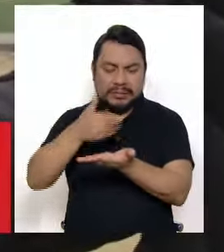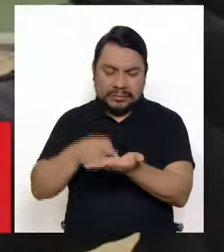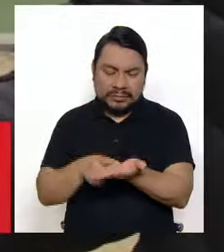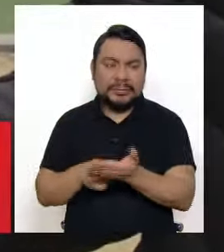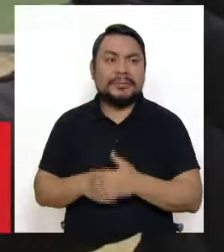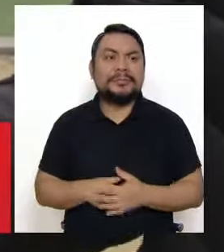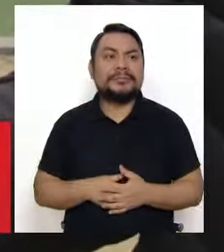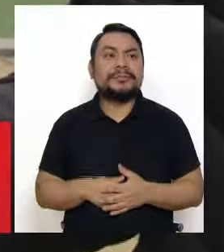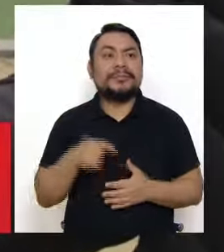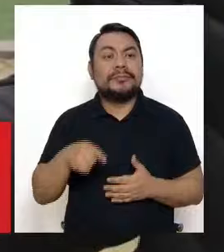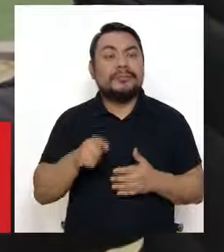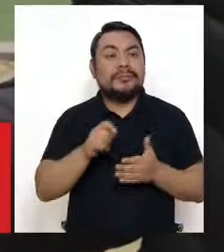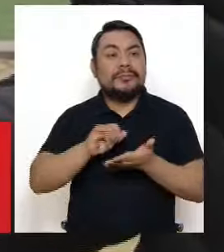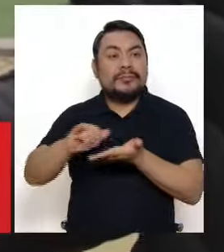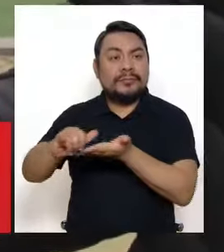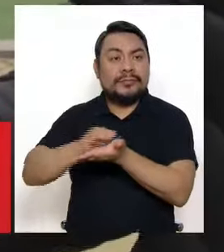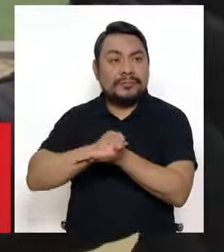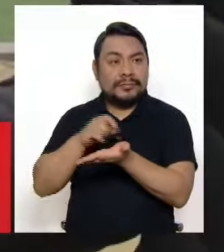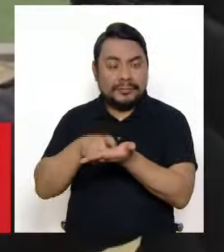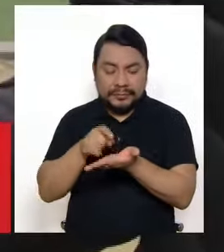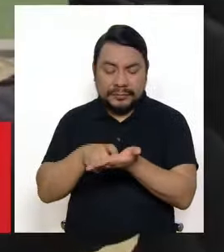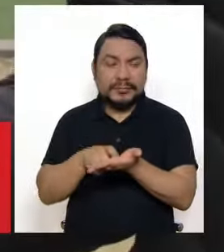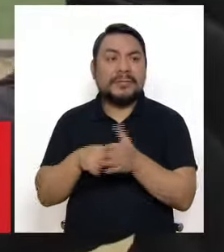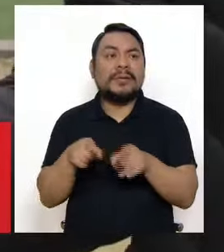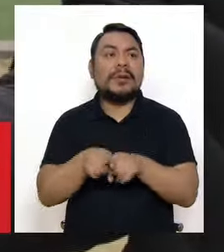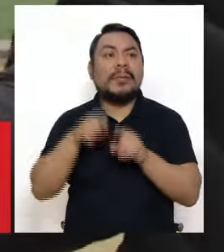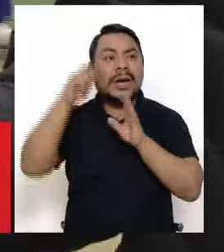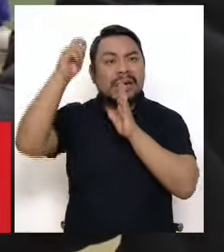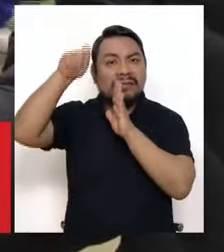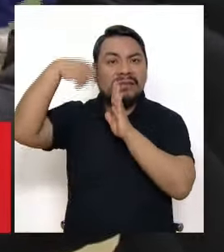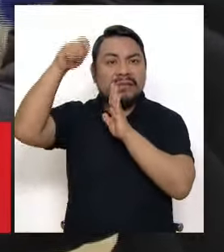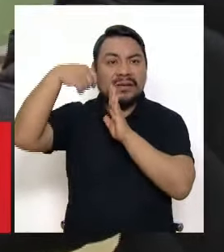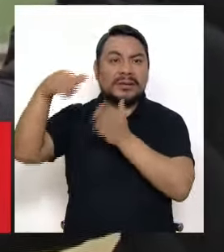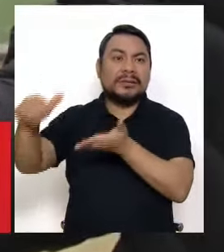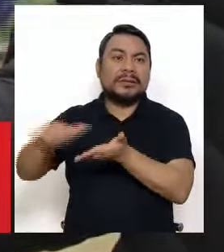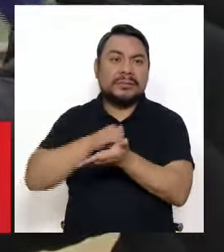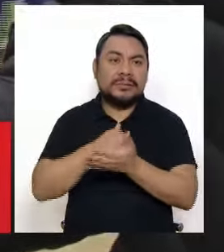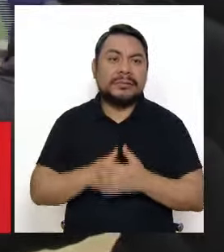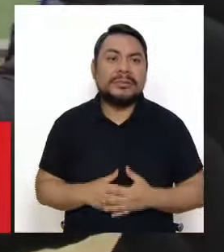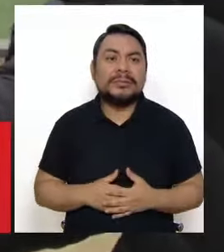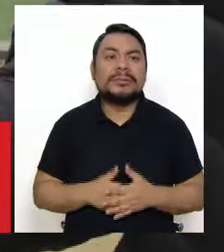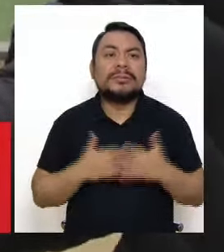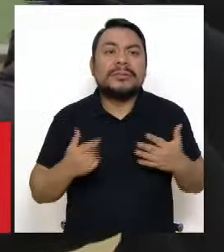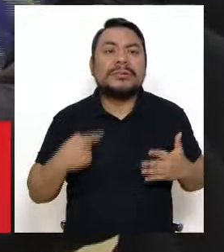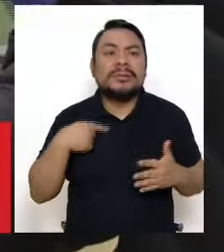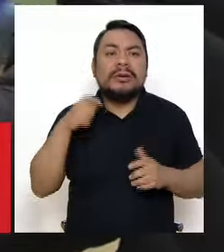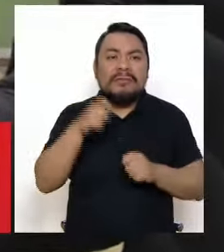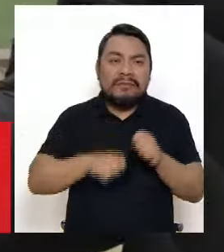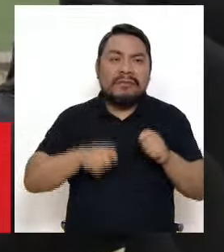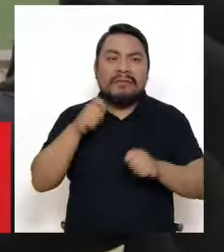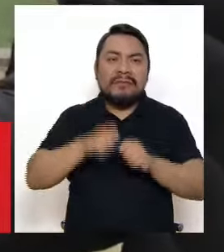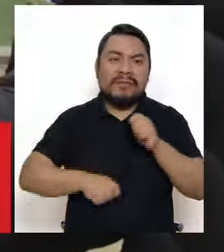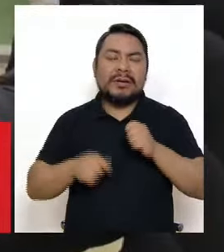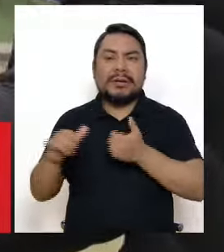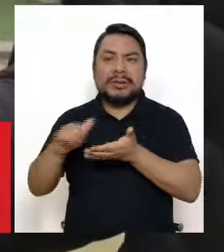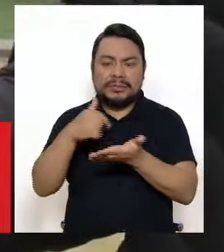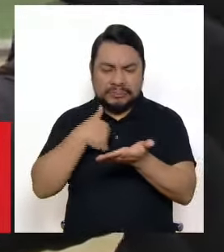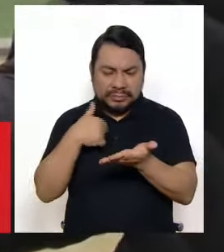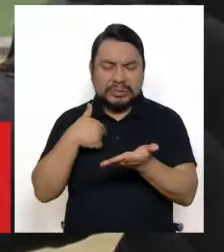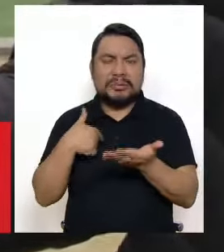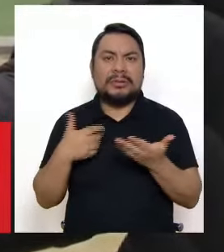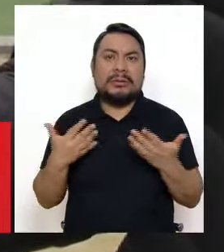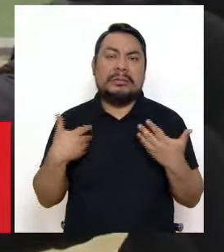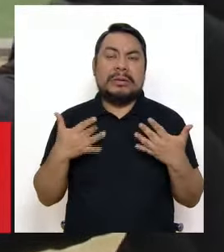acompañado de ese texto también hay este videos no que me amedrentan pues no me hacen tener